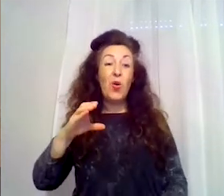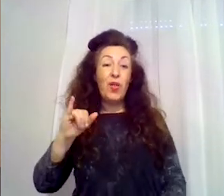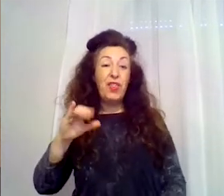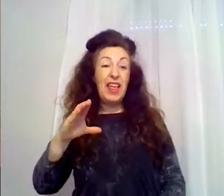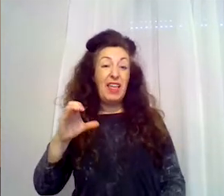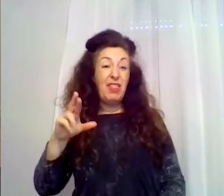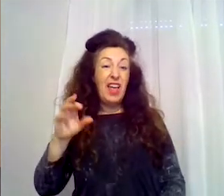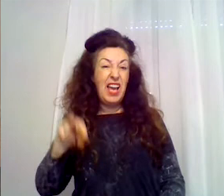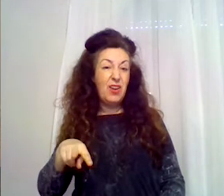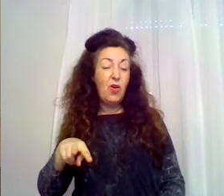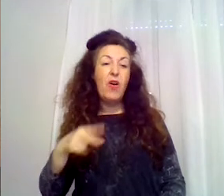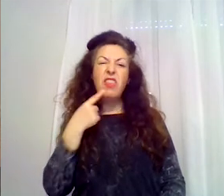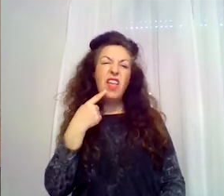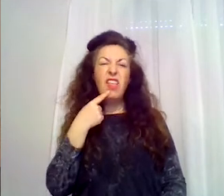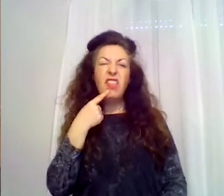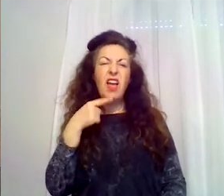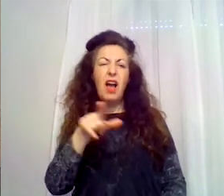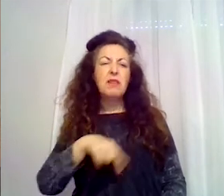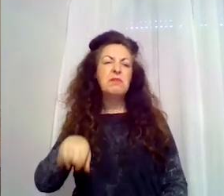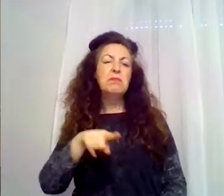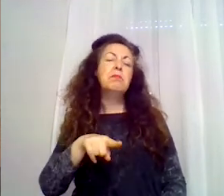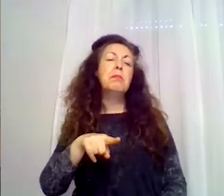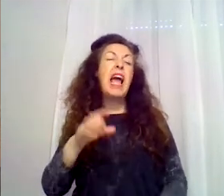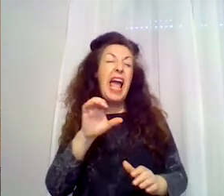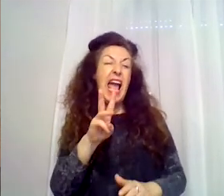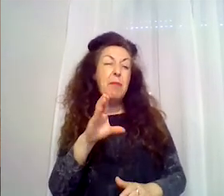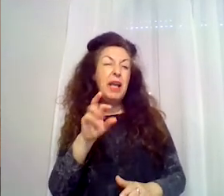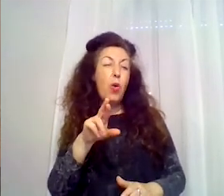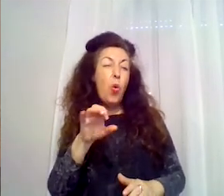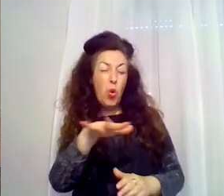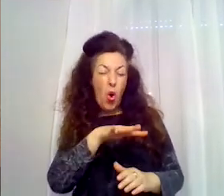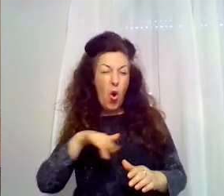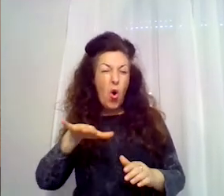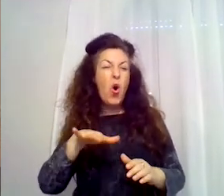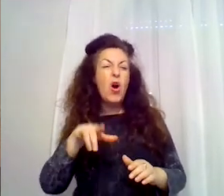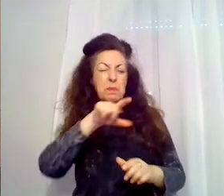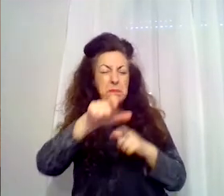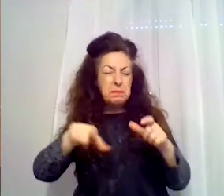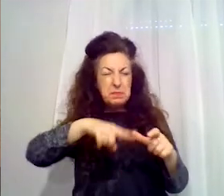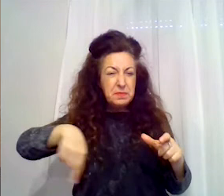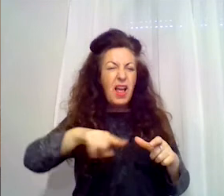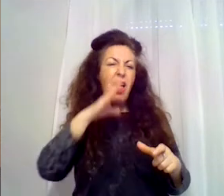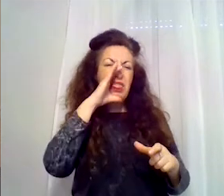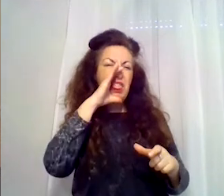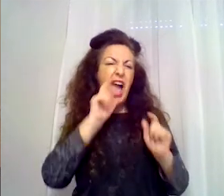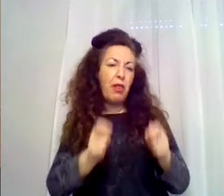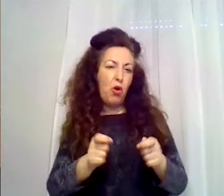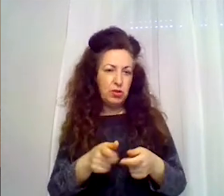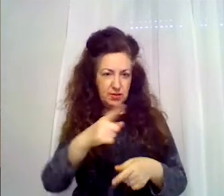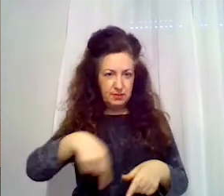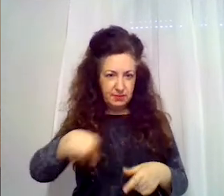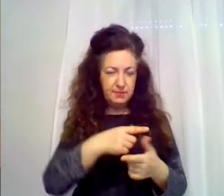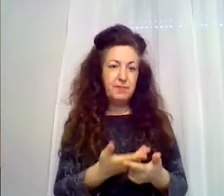que no creía en los dioses, que creía en otra cosa, con lo cual en la Grecia clásica no era problema. Epicuro